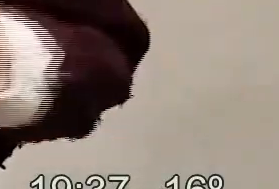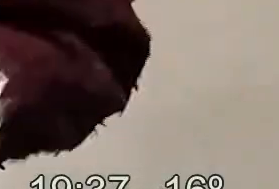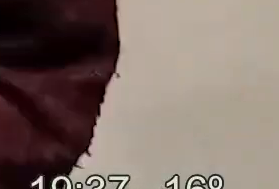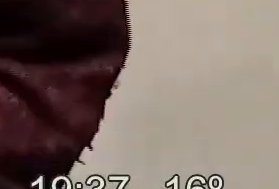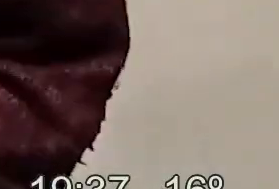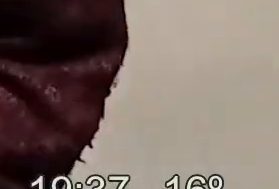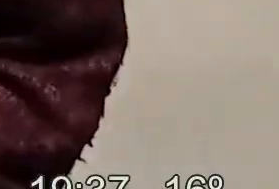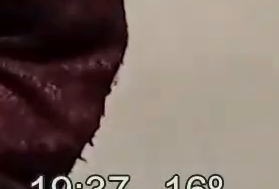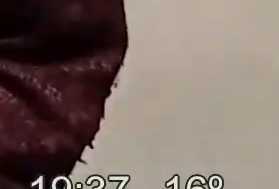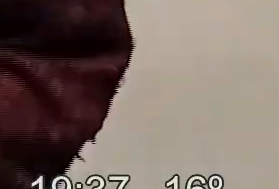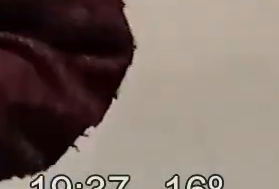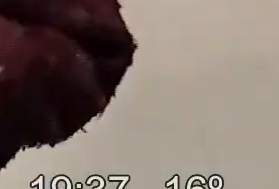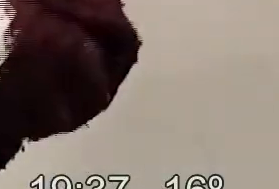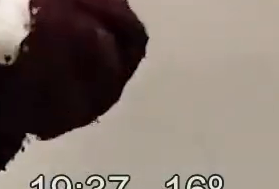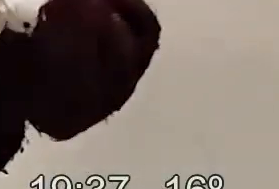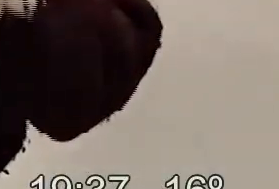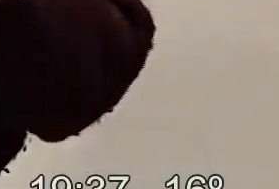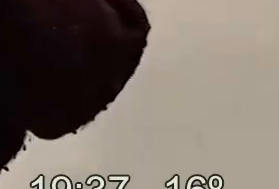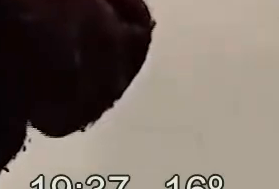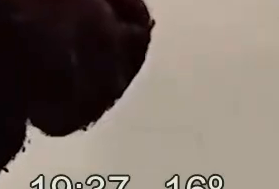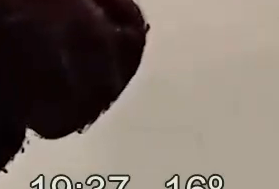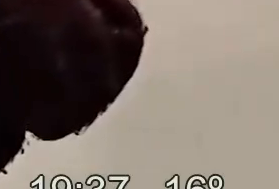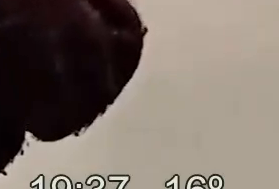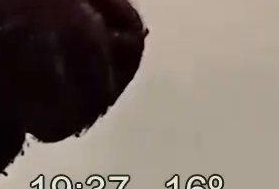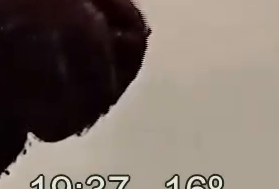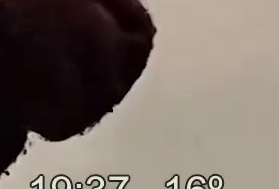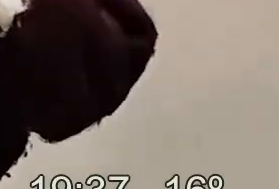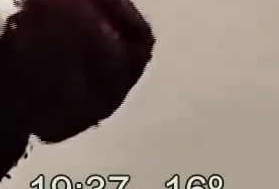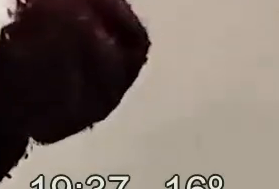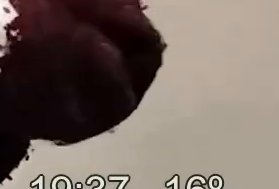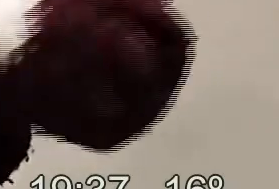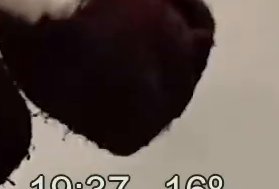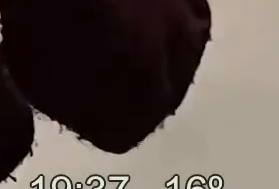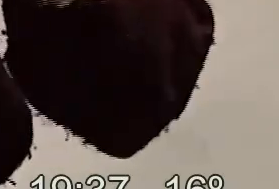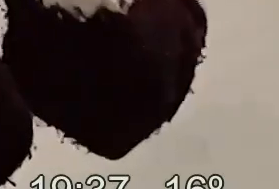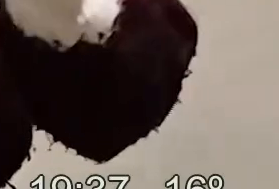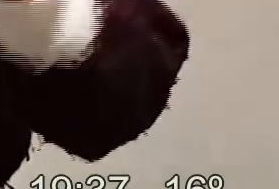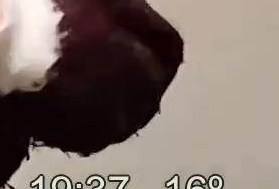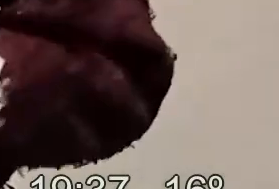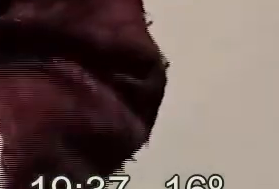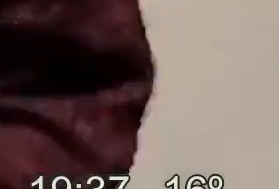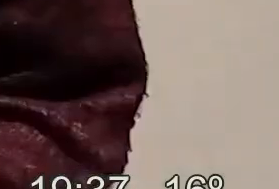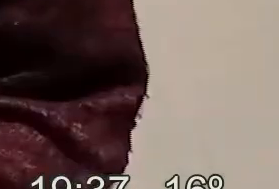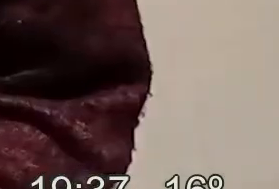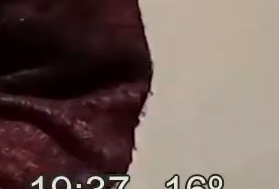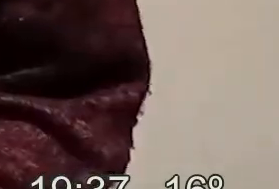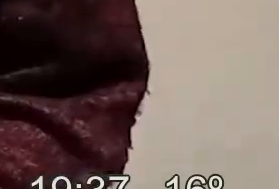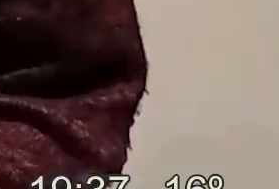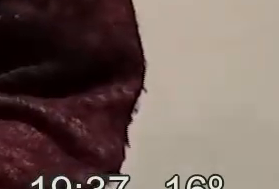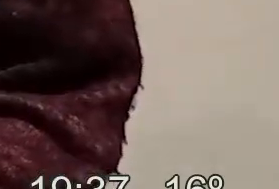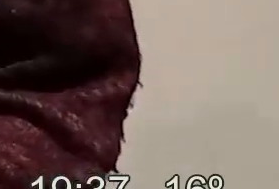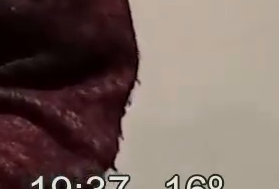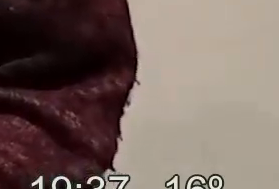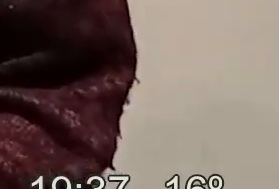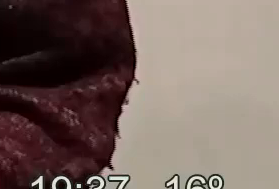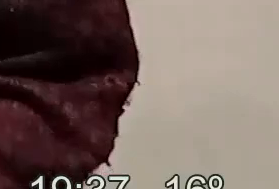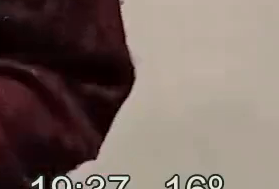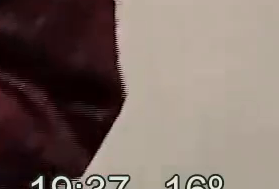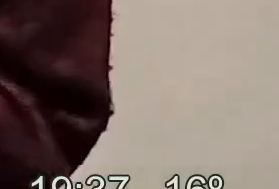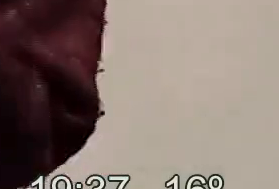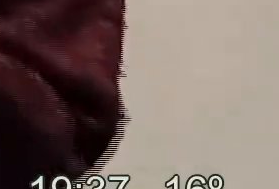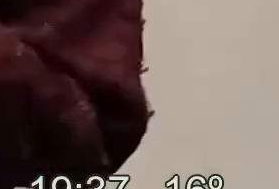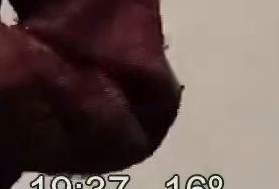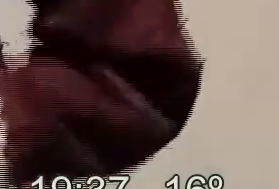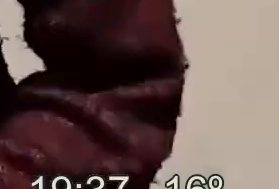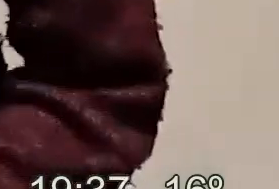danza y algunos secretos que no queremos decir, pero bueno, de otras disciplinas. Así que bueno, los esperamos